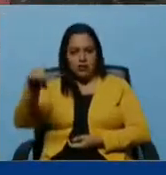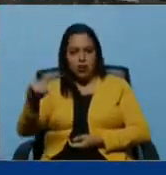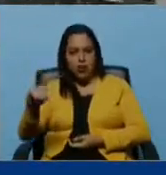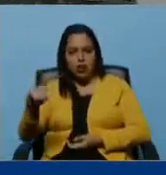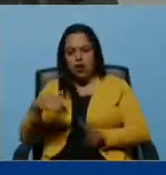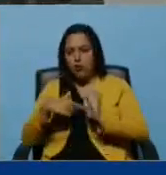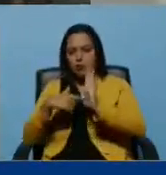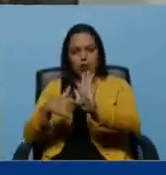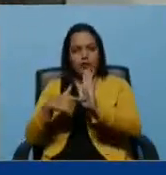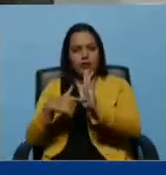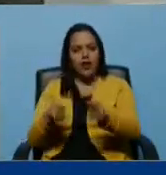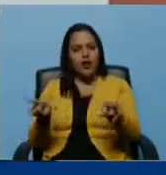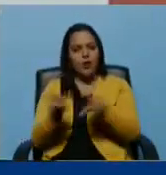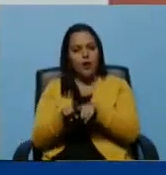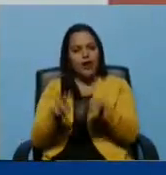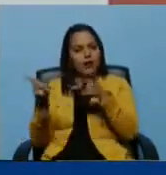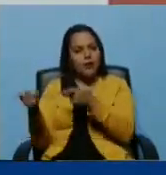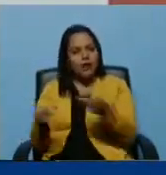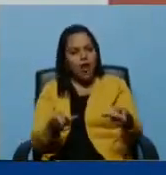todos los continentes.